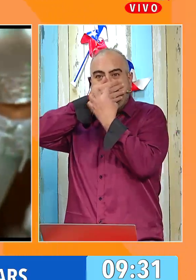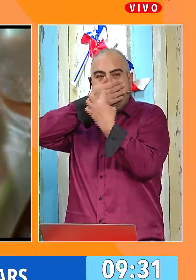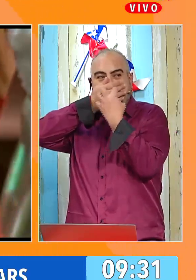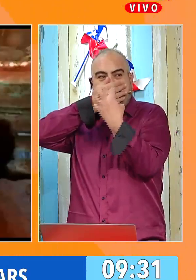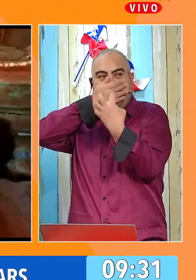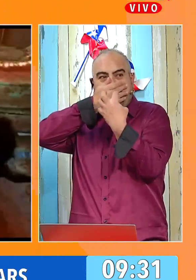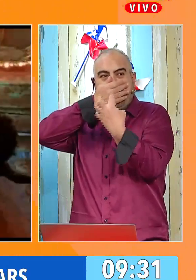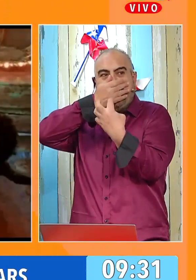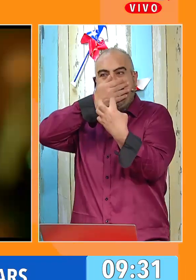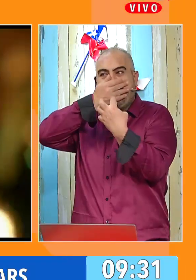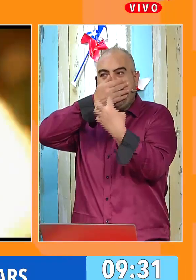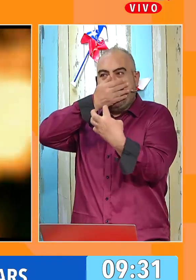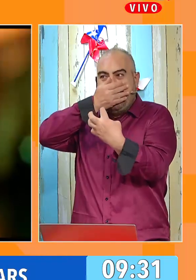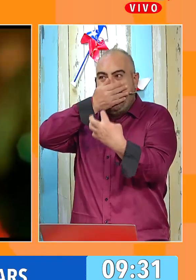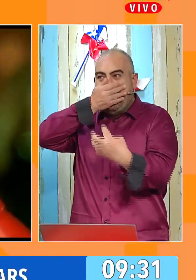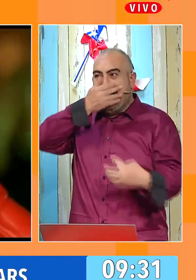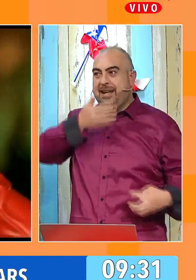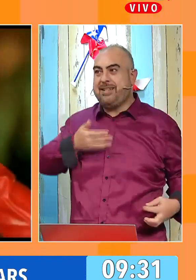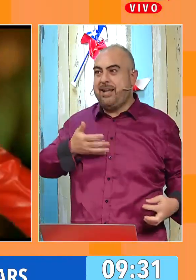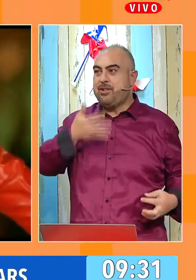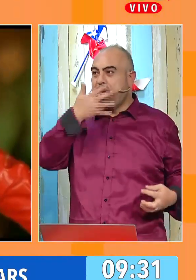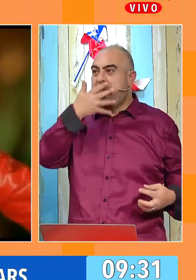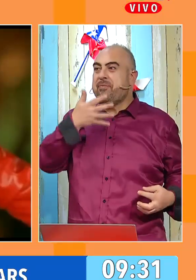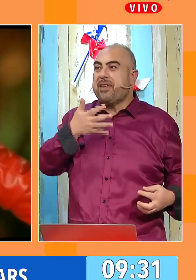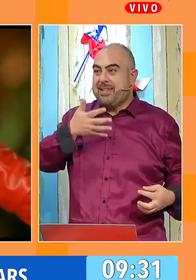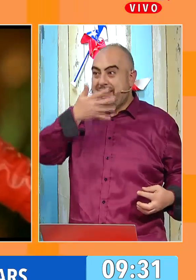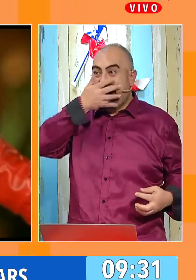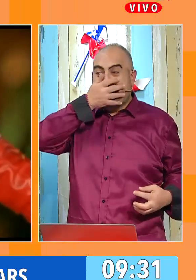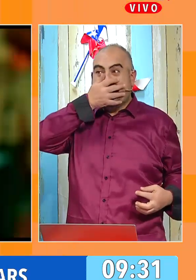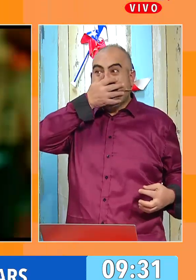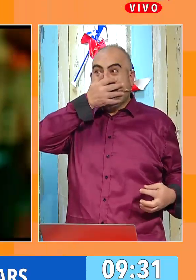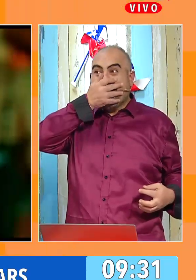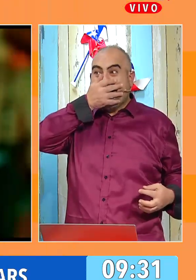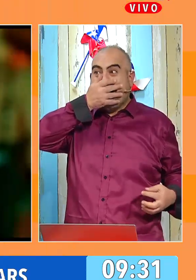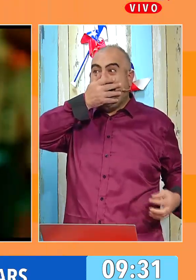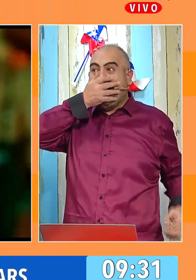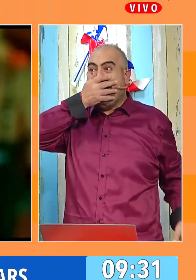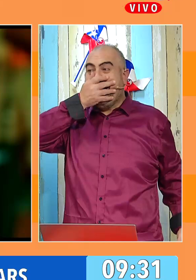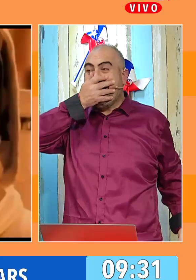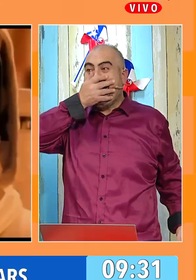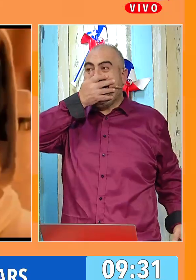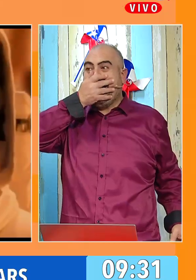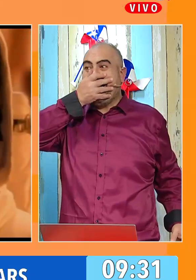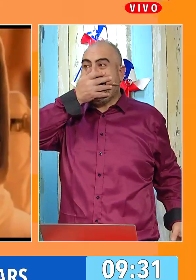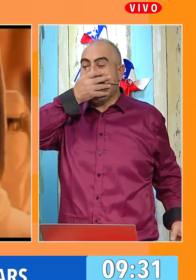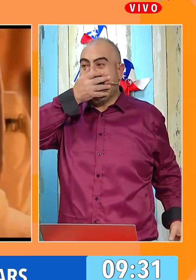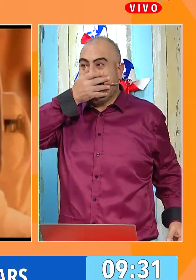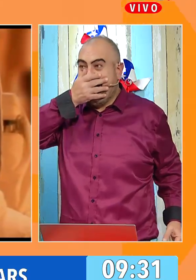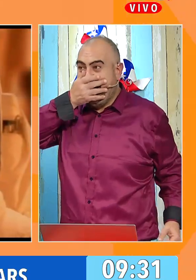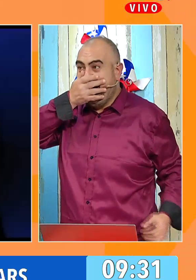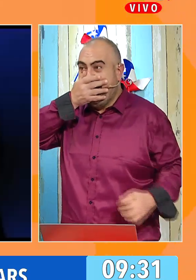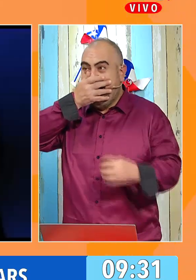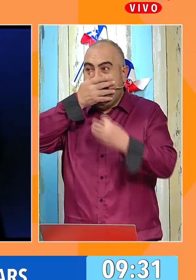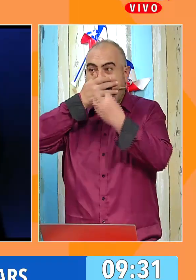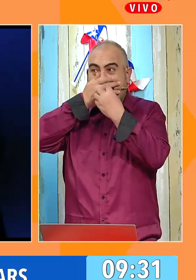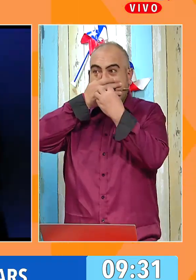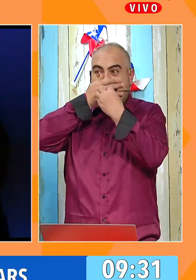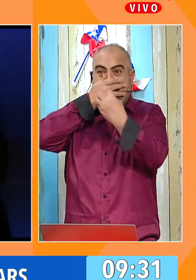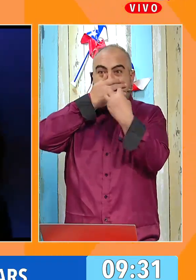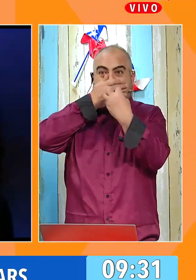muestra un tremendo anillo con un diamantote. A ver si la buscamos ahí para mostrar. Sí, así esos que usa la Caro Martínez,